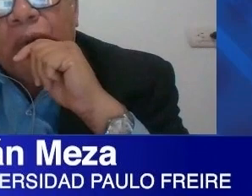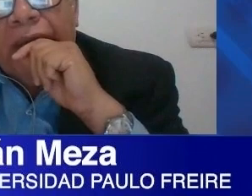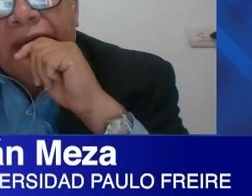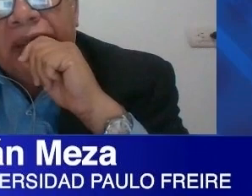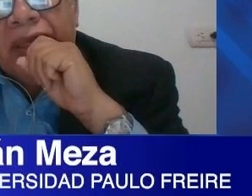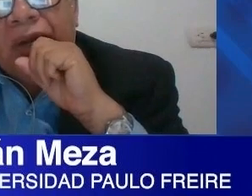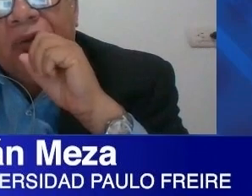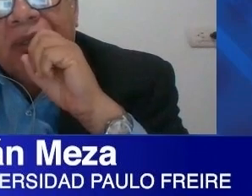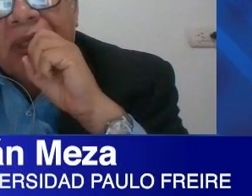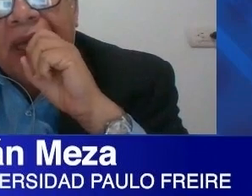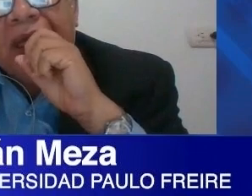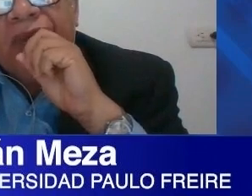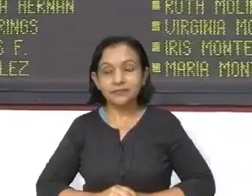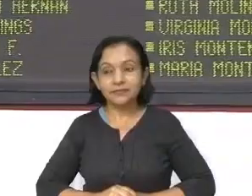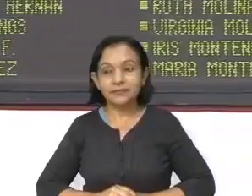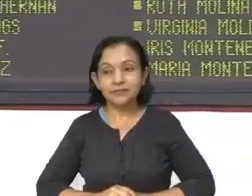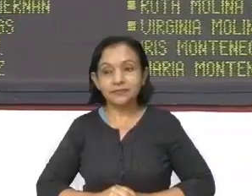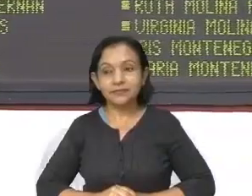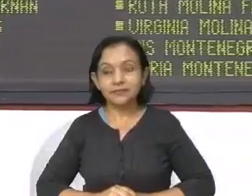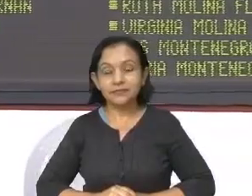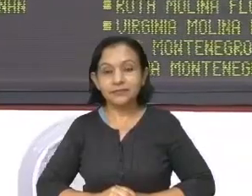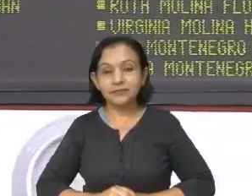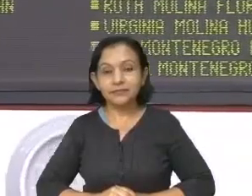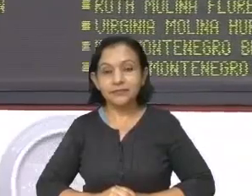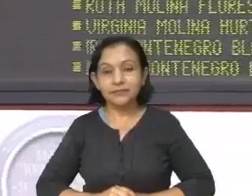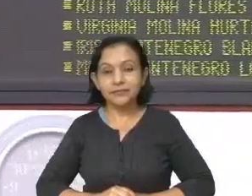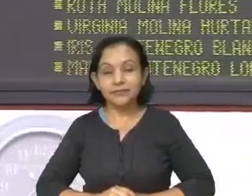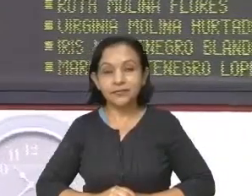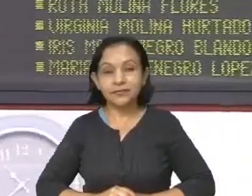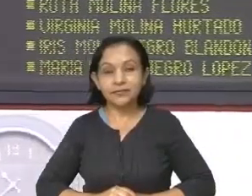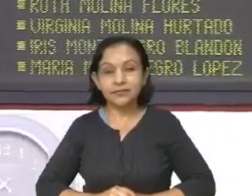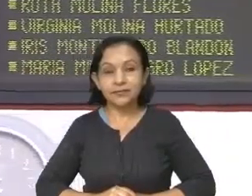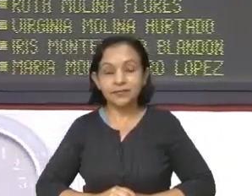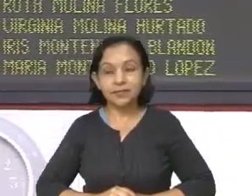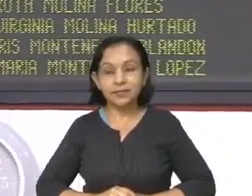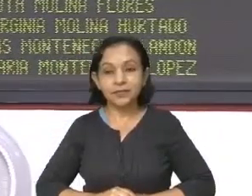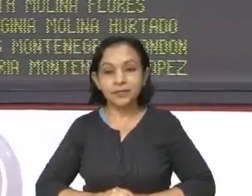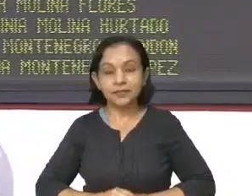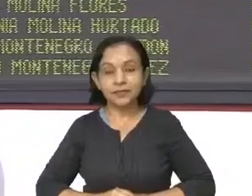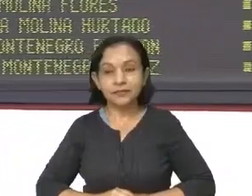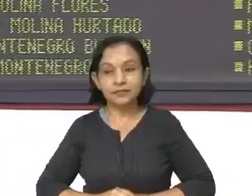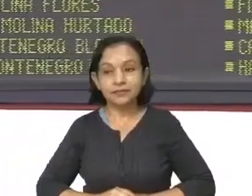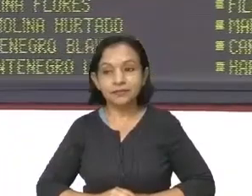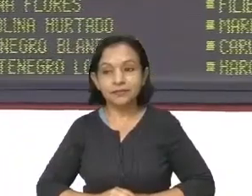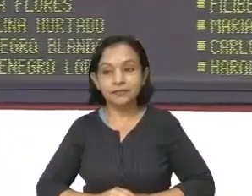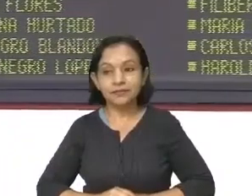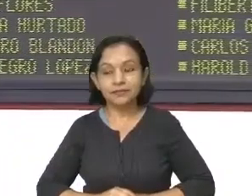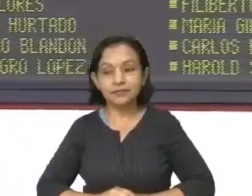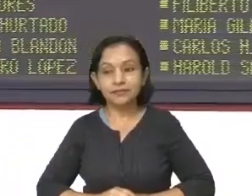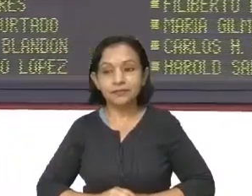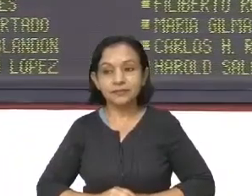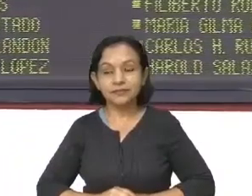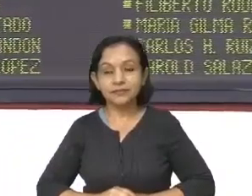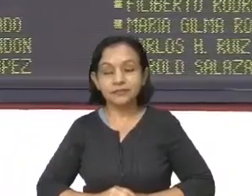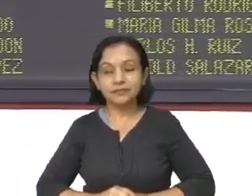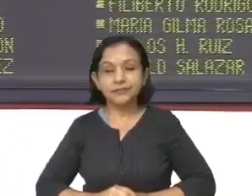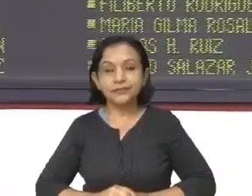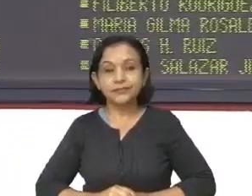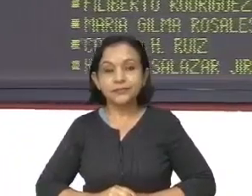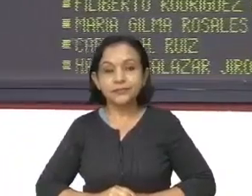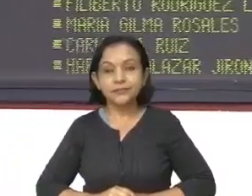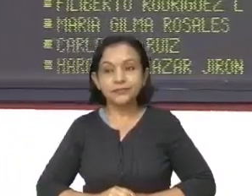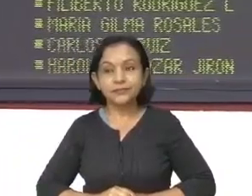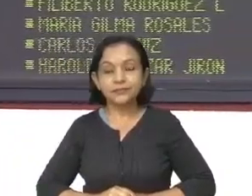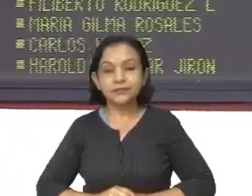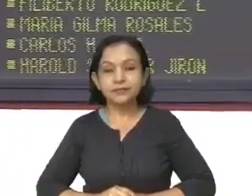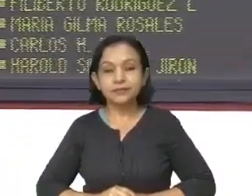los estudiantes de las universidades que fueron confiscadas. El gobierno creó 4 universidades estatales, entre comillas,